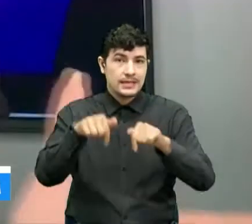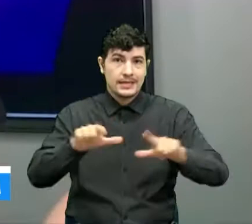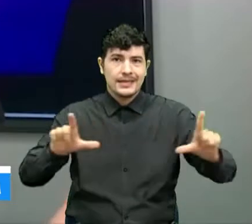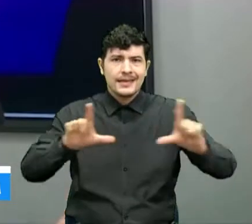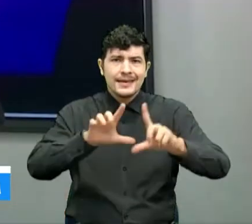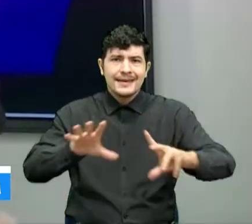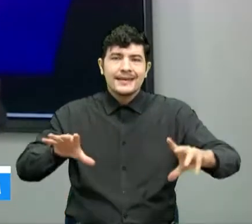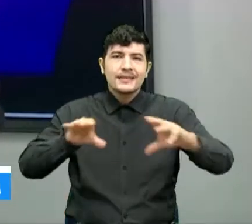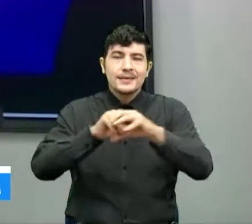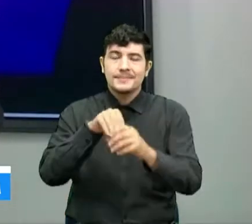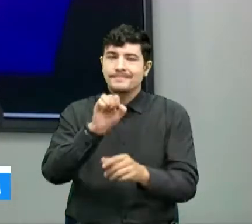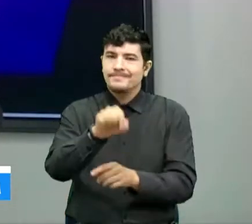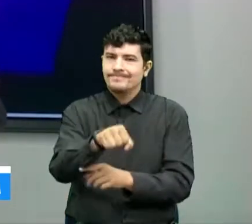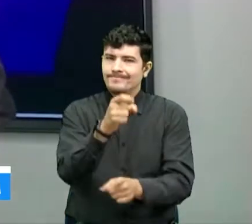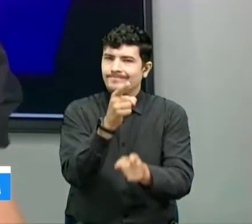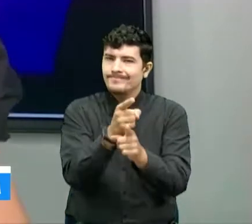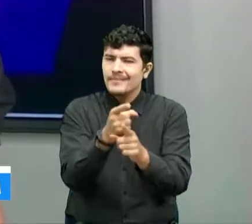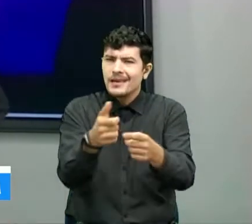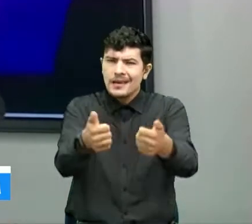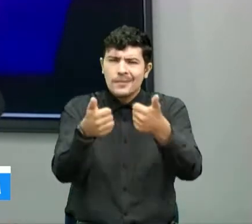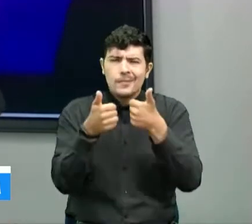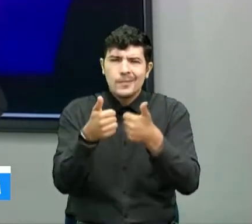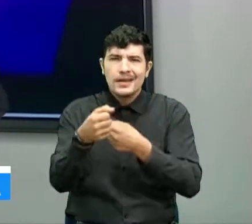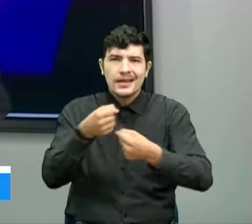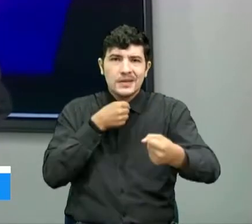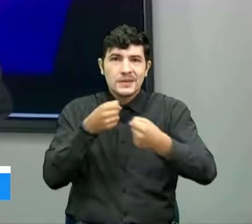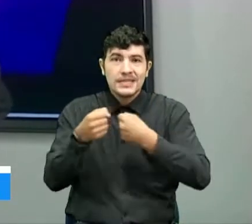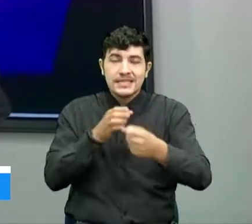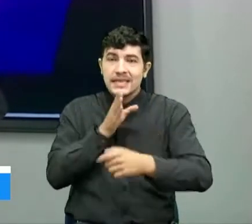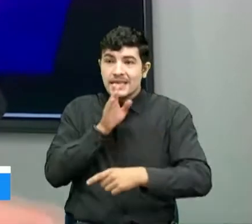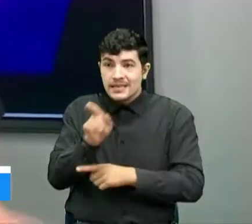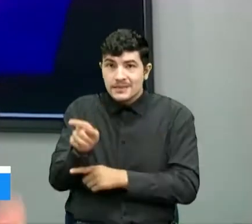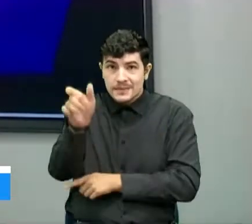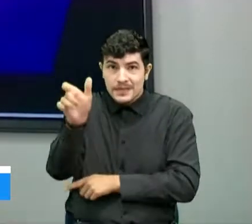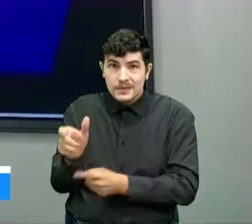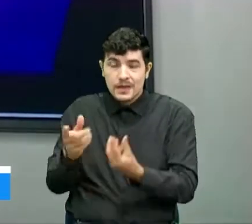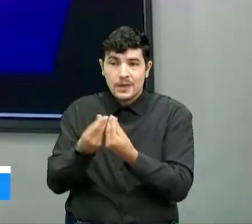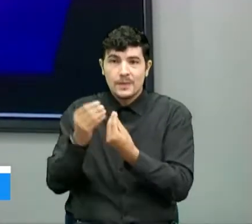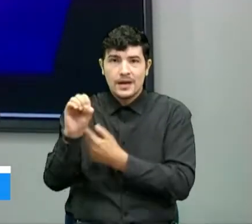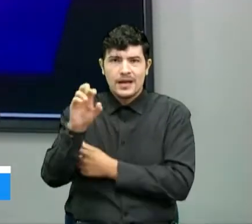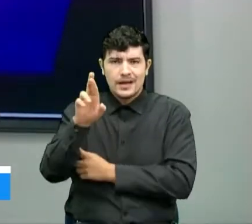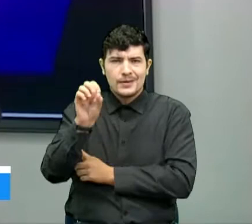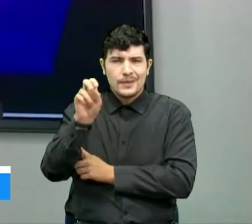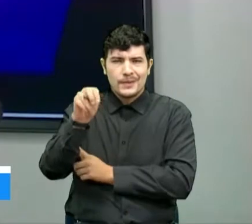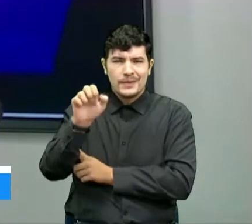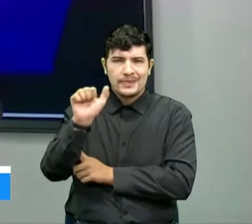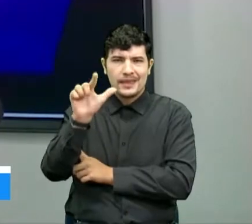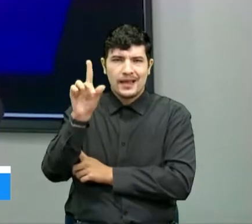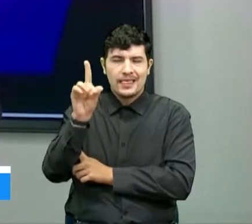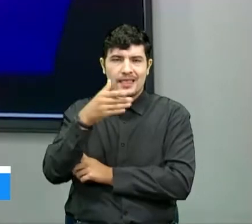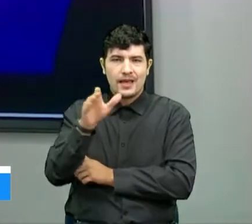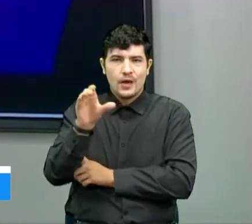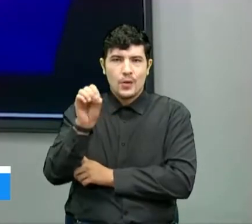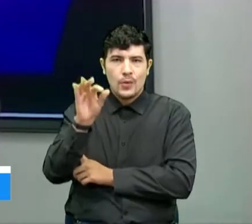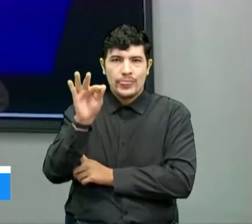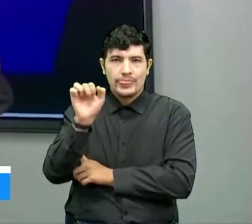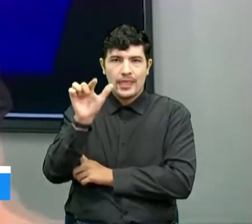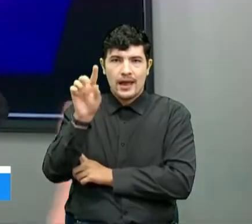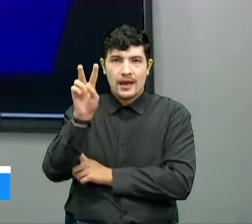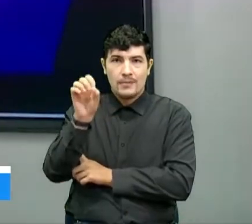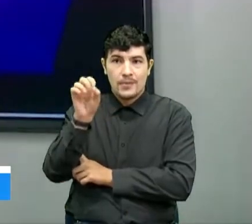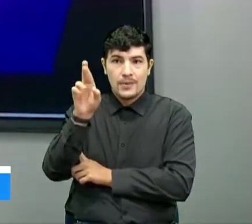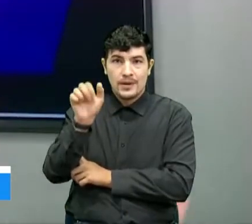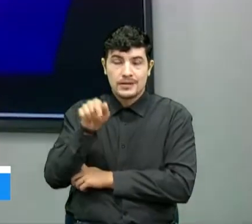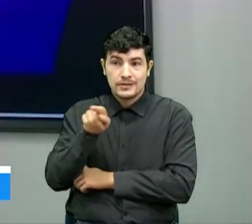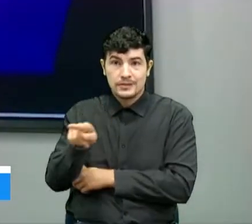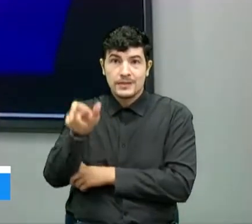canal, y precisamente esas buenas noticias nos las presenta nuestro compañero Ronald Otálora, quien se encuentra en este momento con el director de